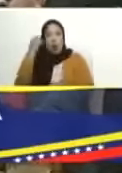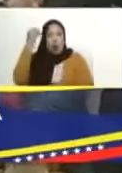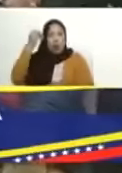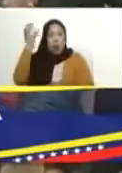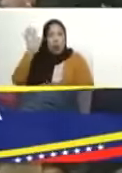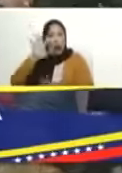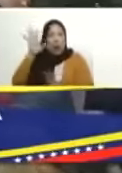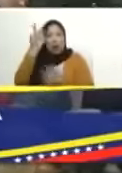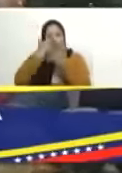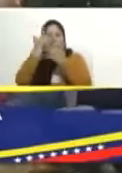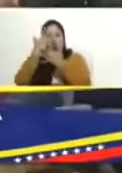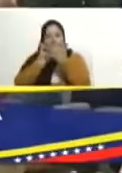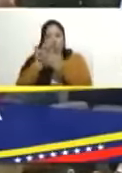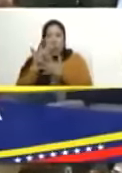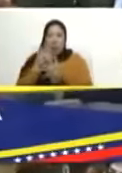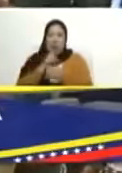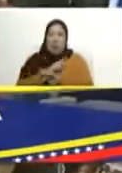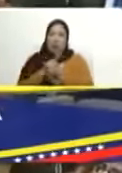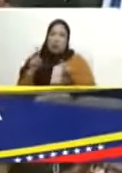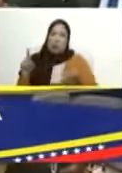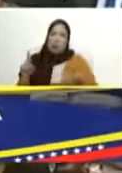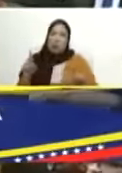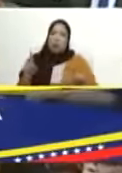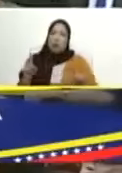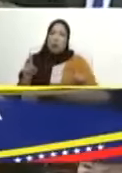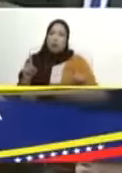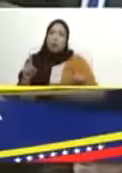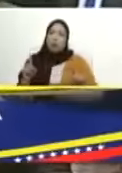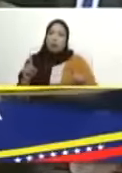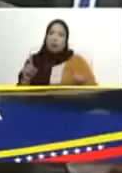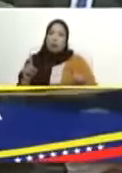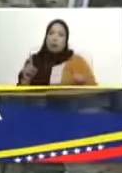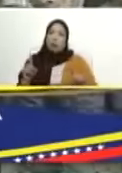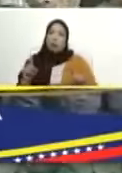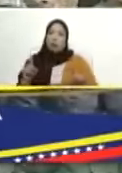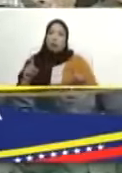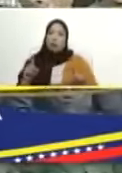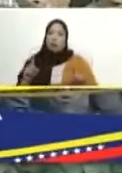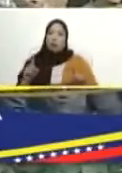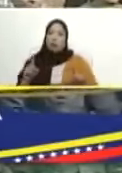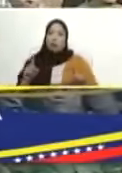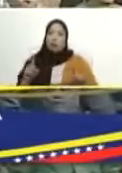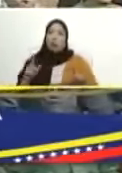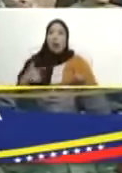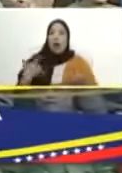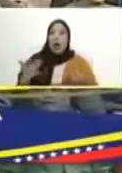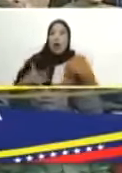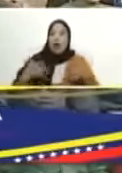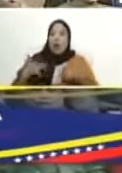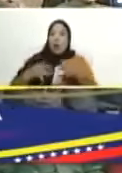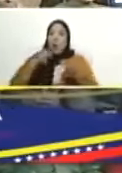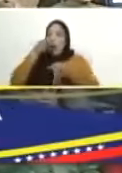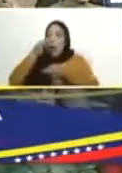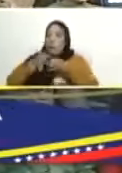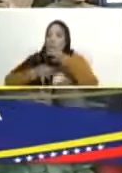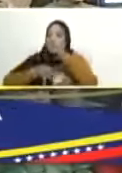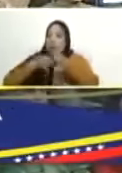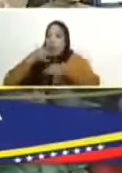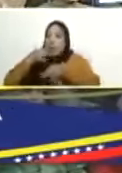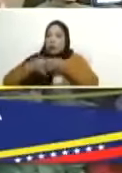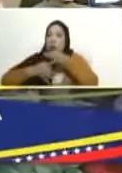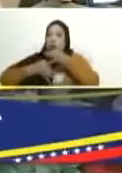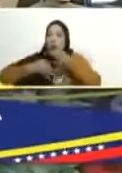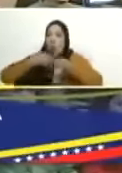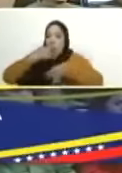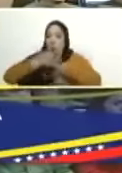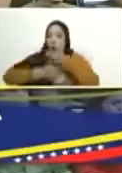de imparciales menos. Resulta ser de que ante estas explicaciones que ustedes han venido dando,